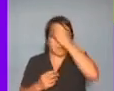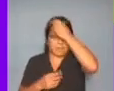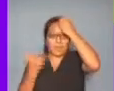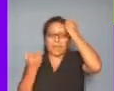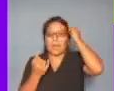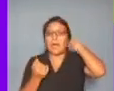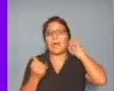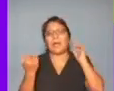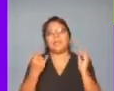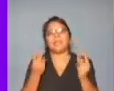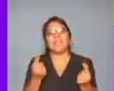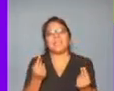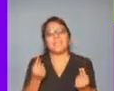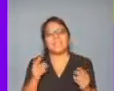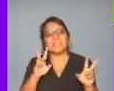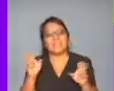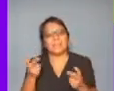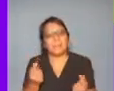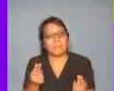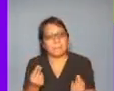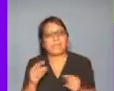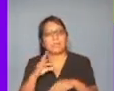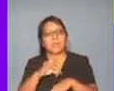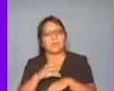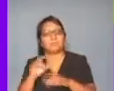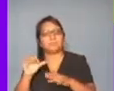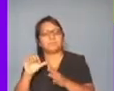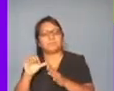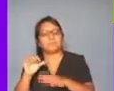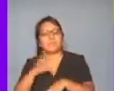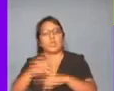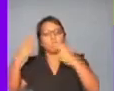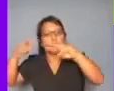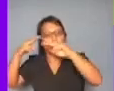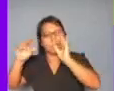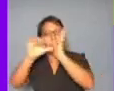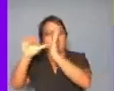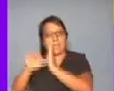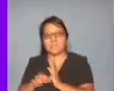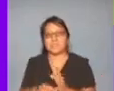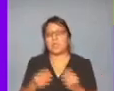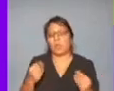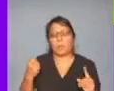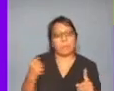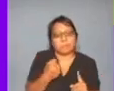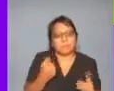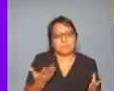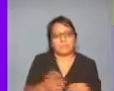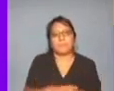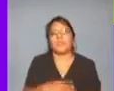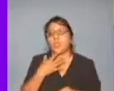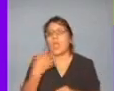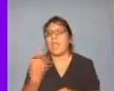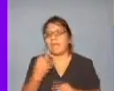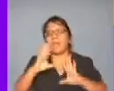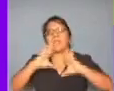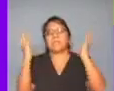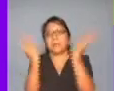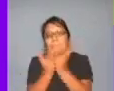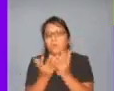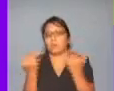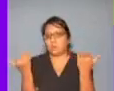por el tema del cambio, que todavía les convenía, ¿impactó eso también acá en el carnaval jujeño? La verdad que sí, se ha visto muchos turistas